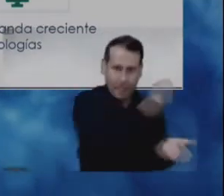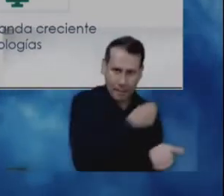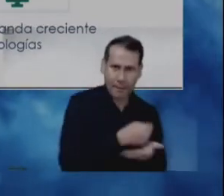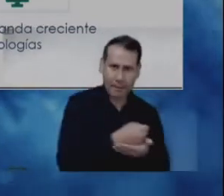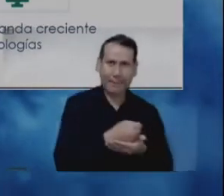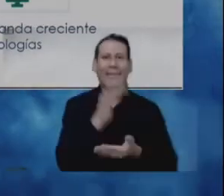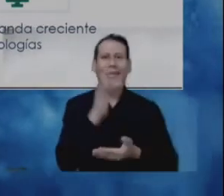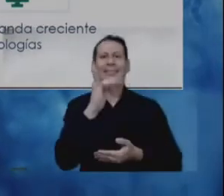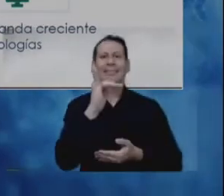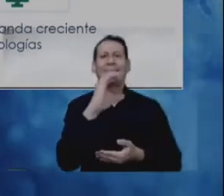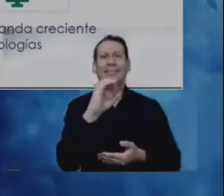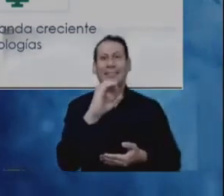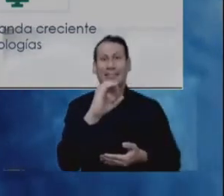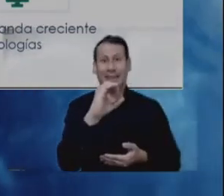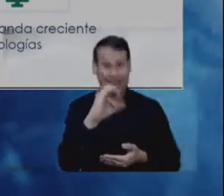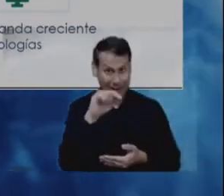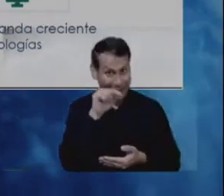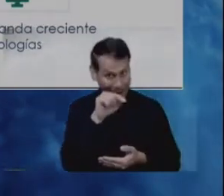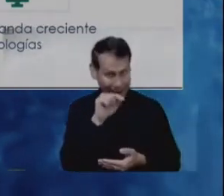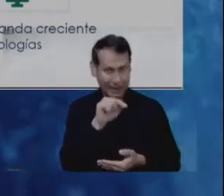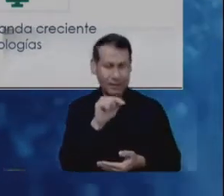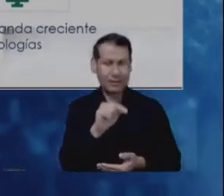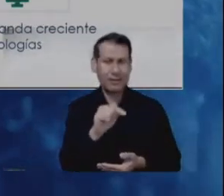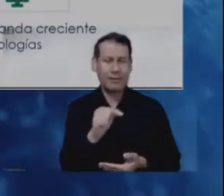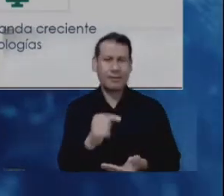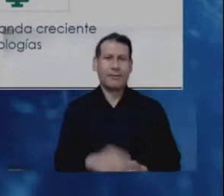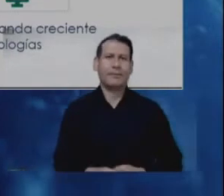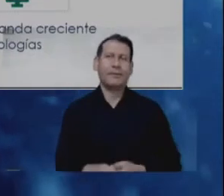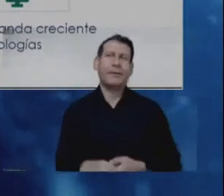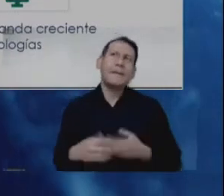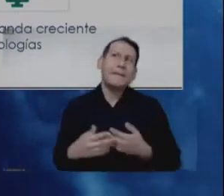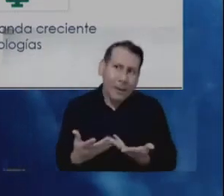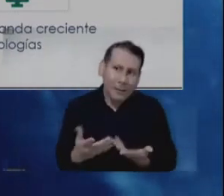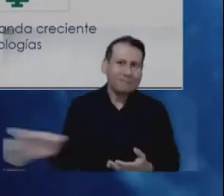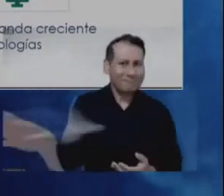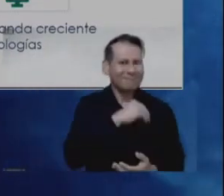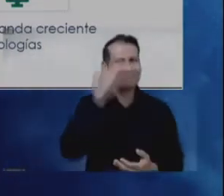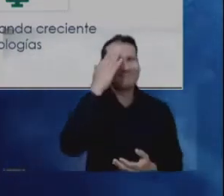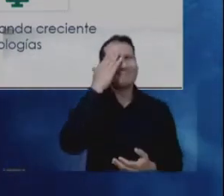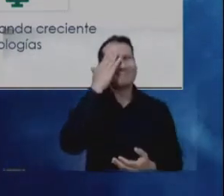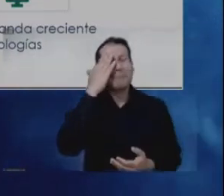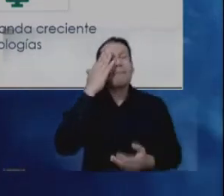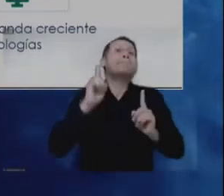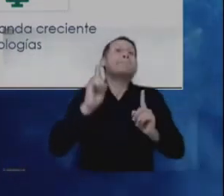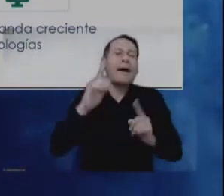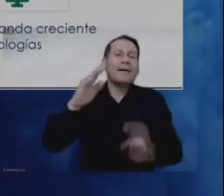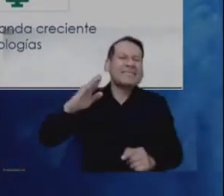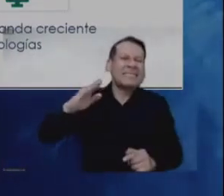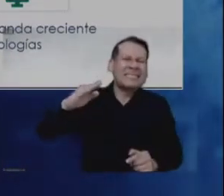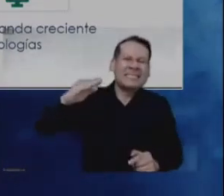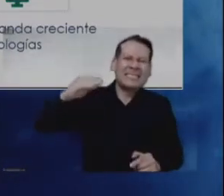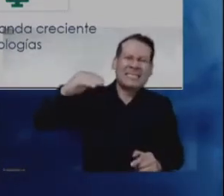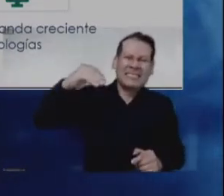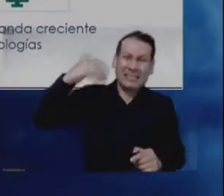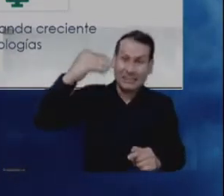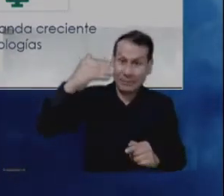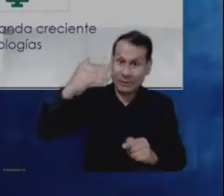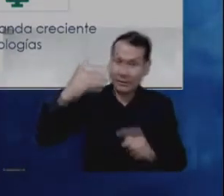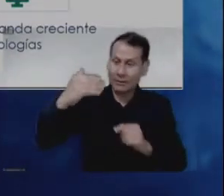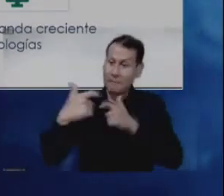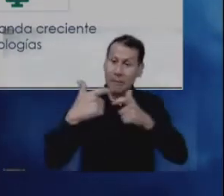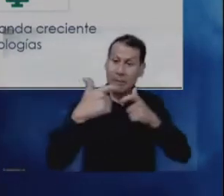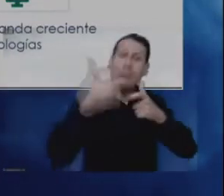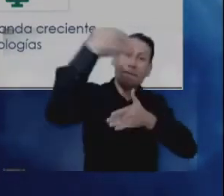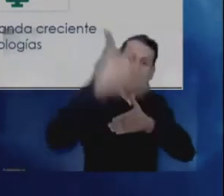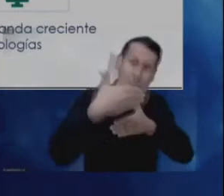esto redunda y como ya todos lo sabemos y es lo que todos al final queremos es que haya una mejor y una mayor cobertura. Y todo esto al